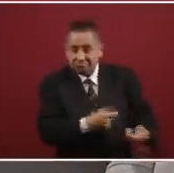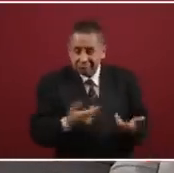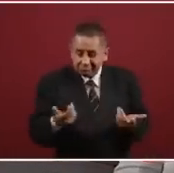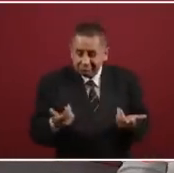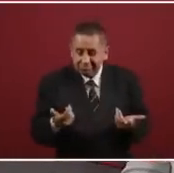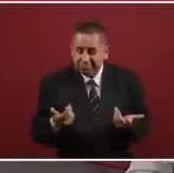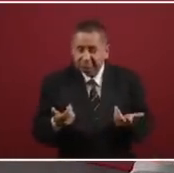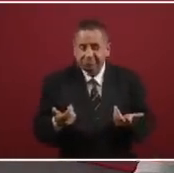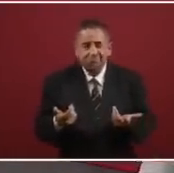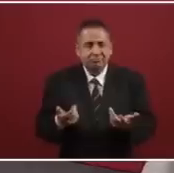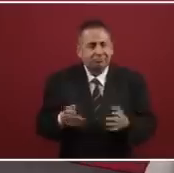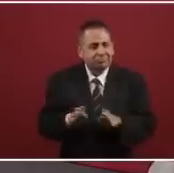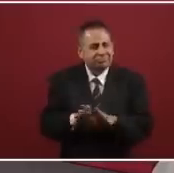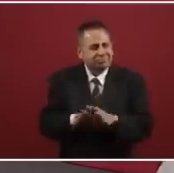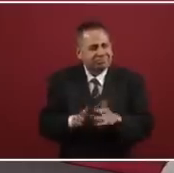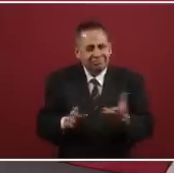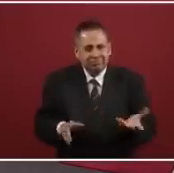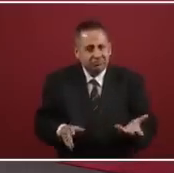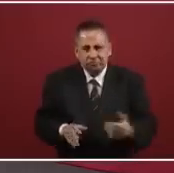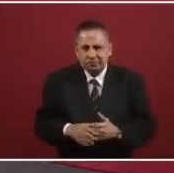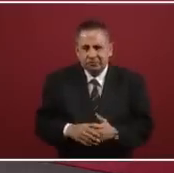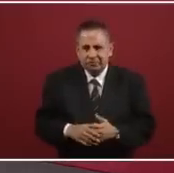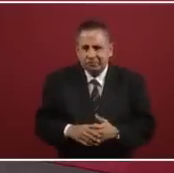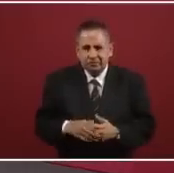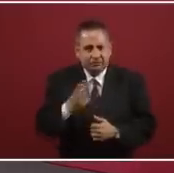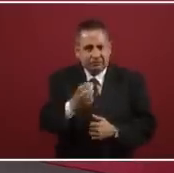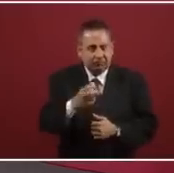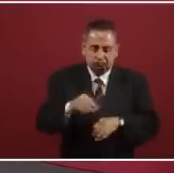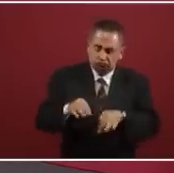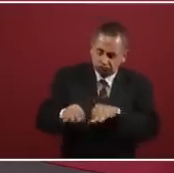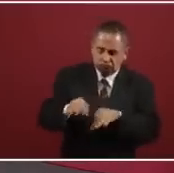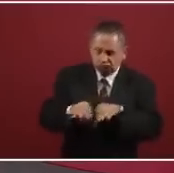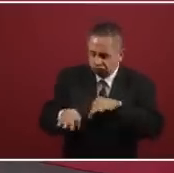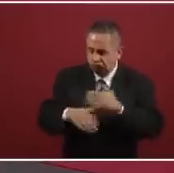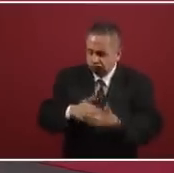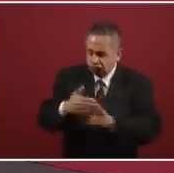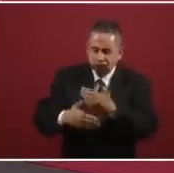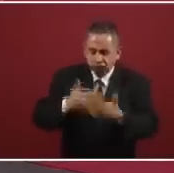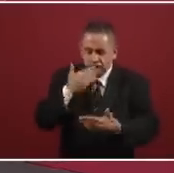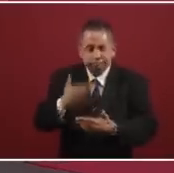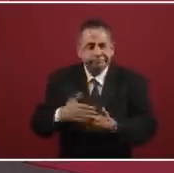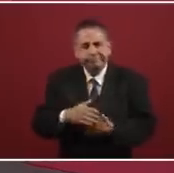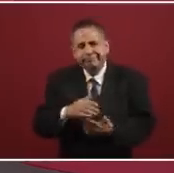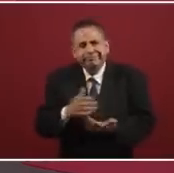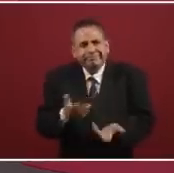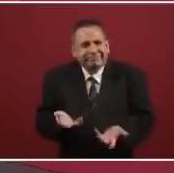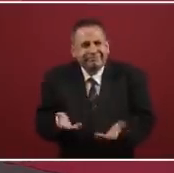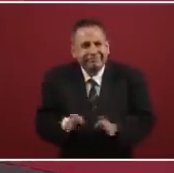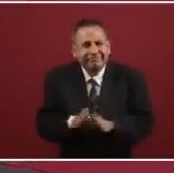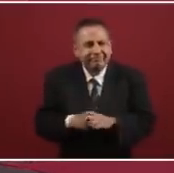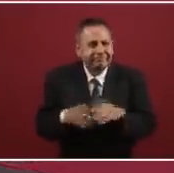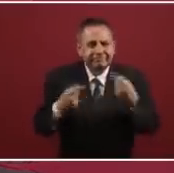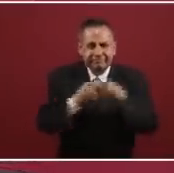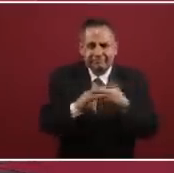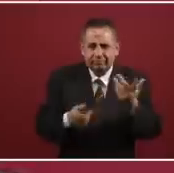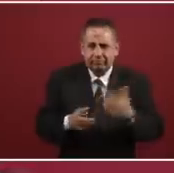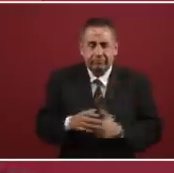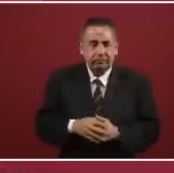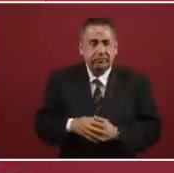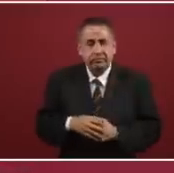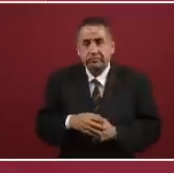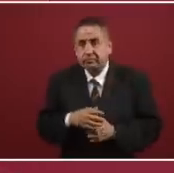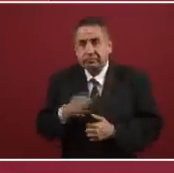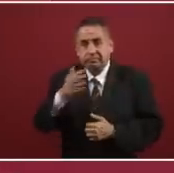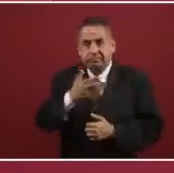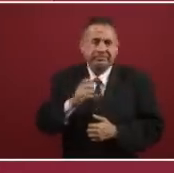¿qué tiene que ver eso con la explotación del trabajador? Eso es una decisión de